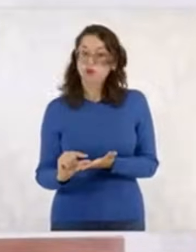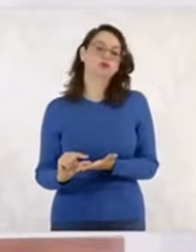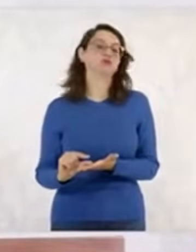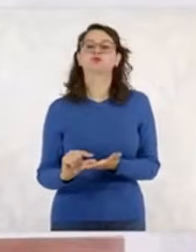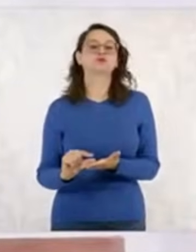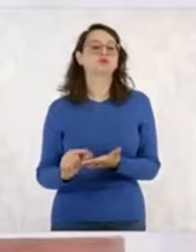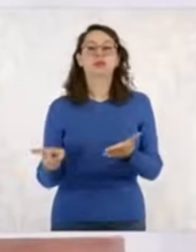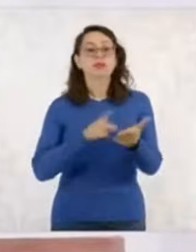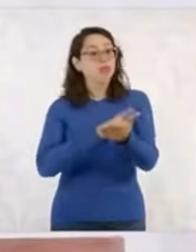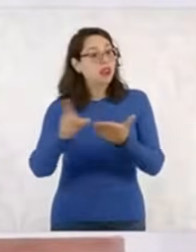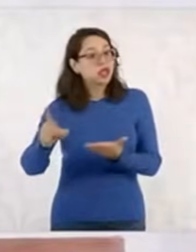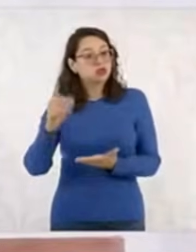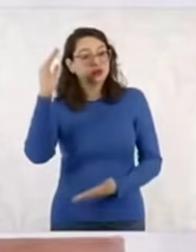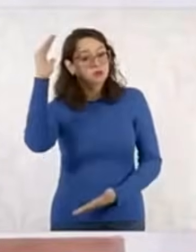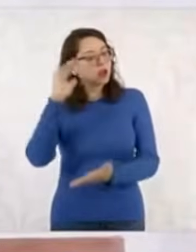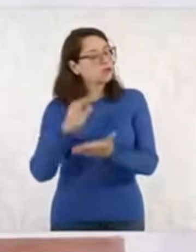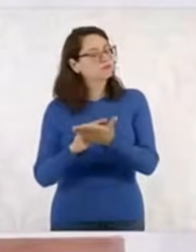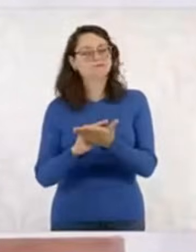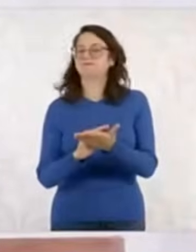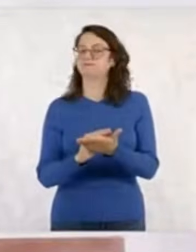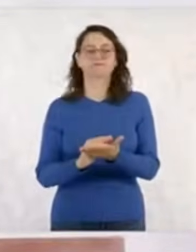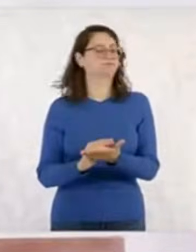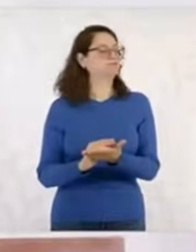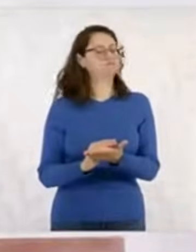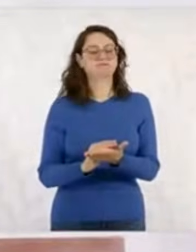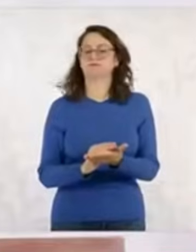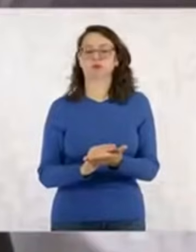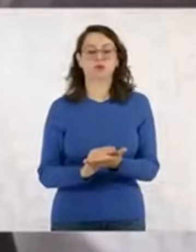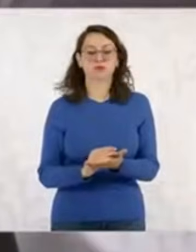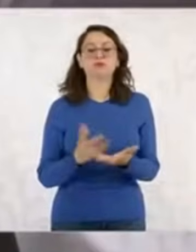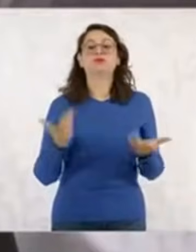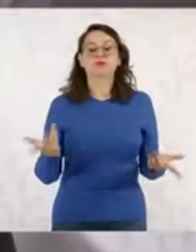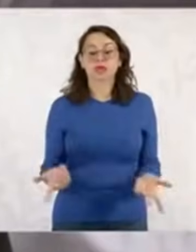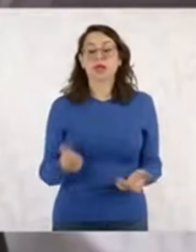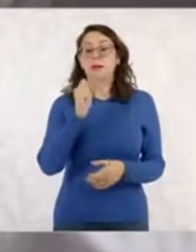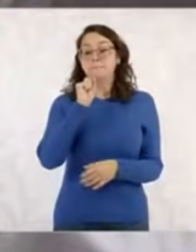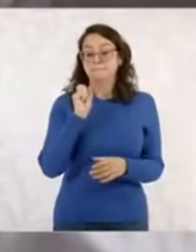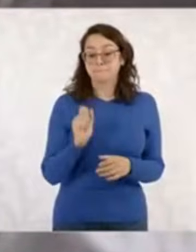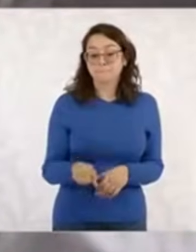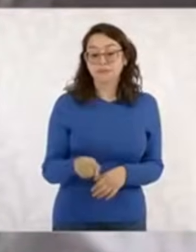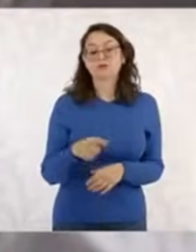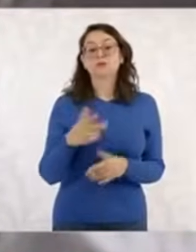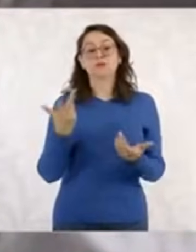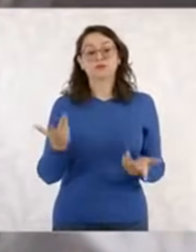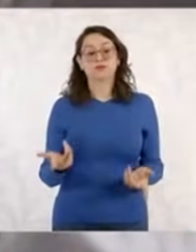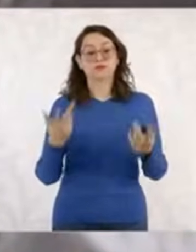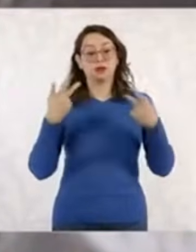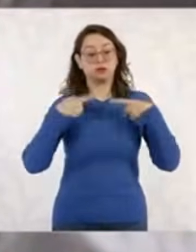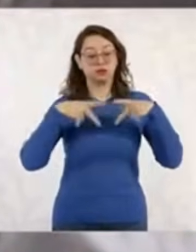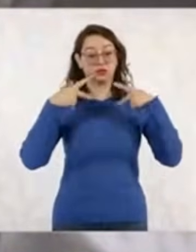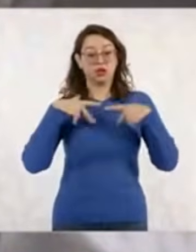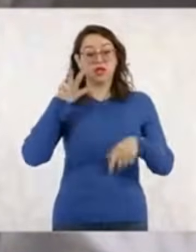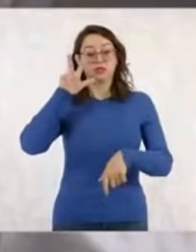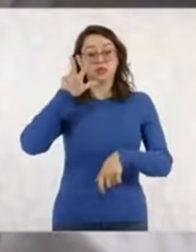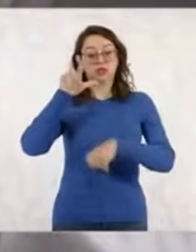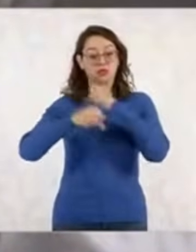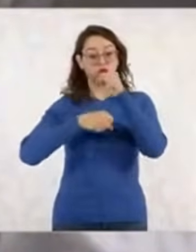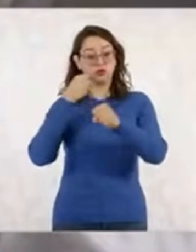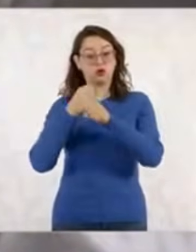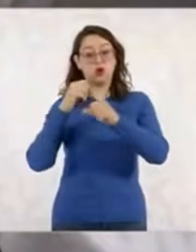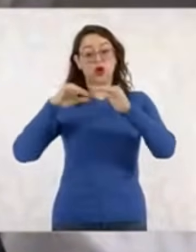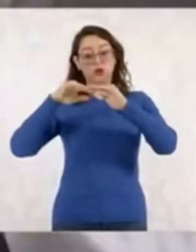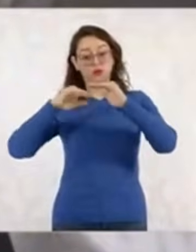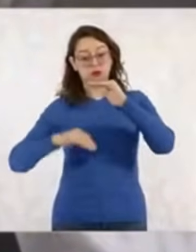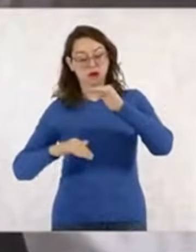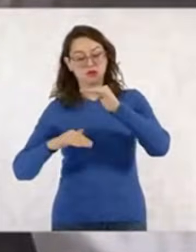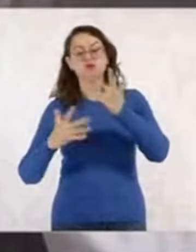de prestaciones. Asimismo, por primera vez se establece la prohibición de que los menores de edad trabajen horas